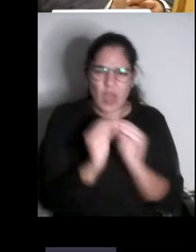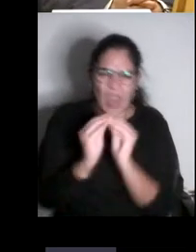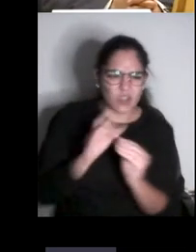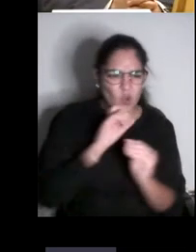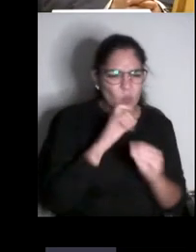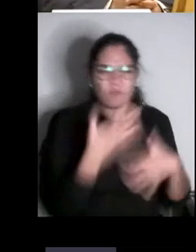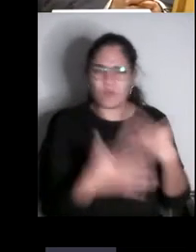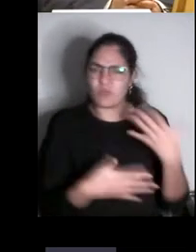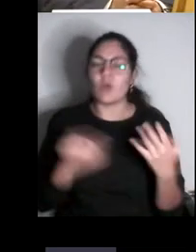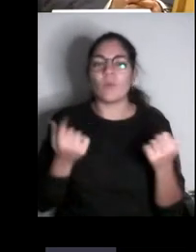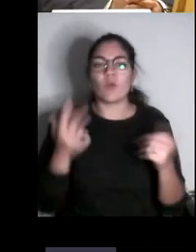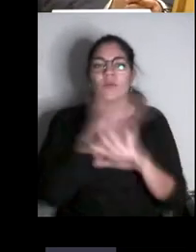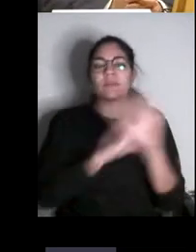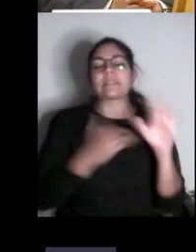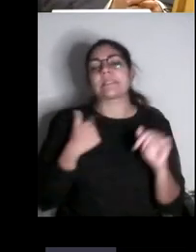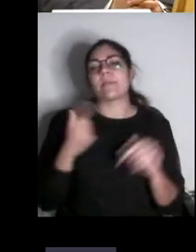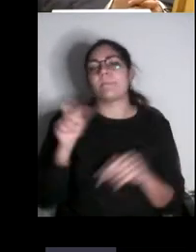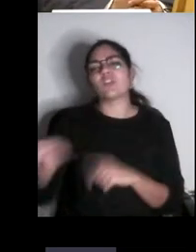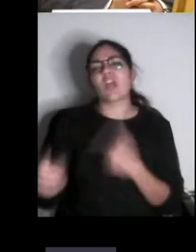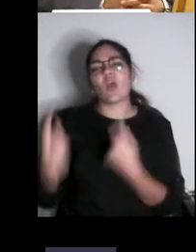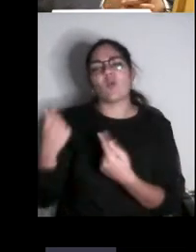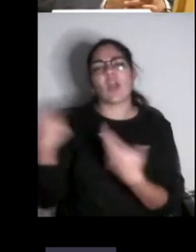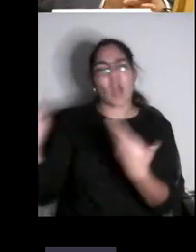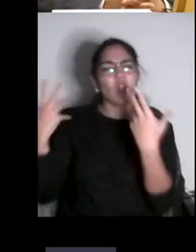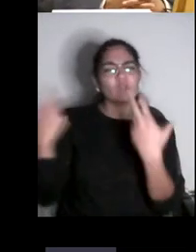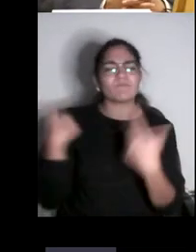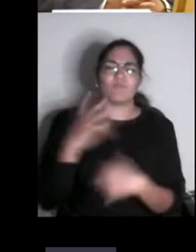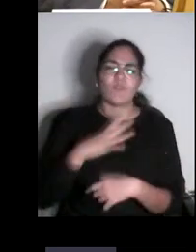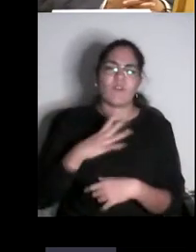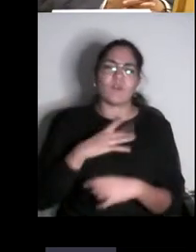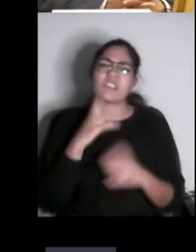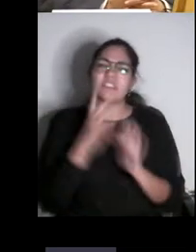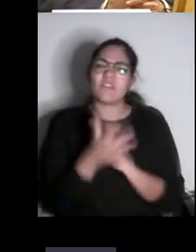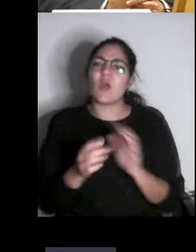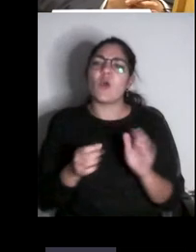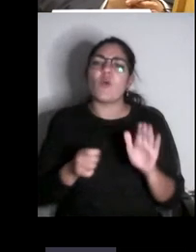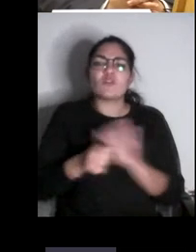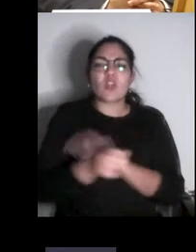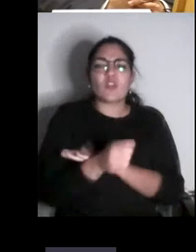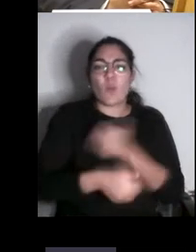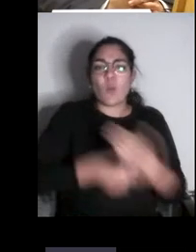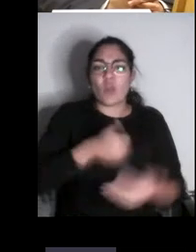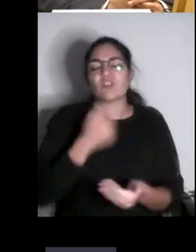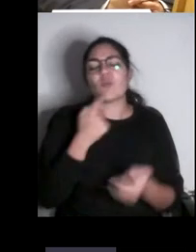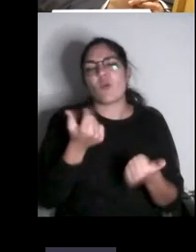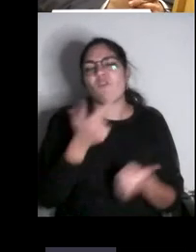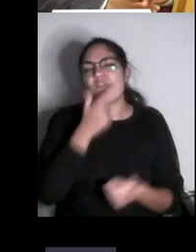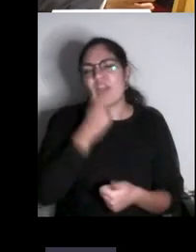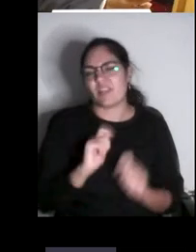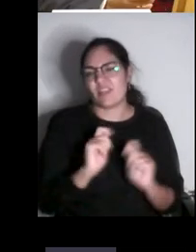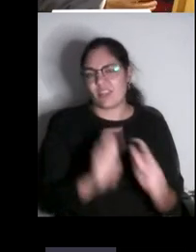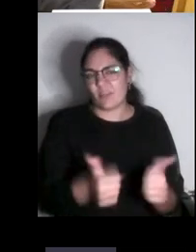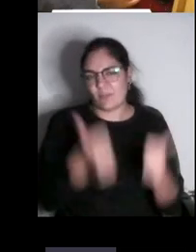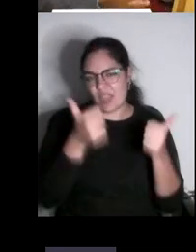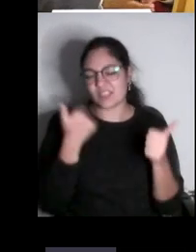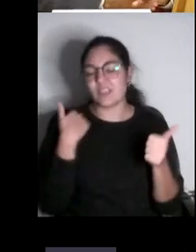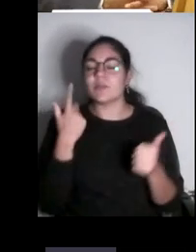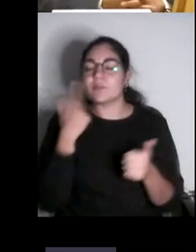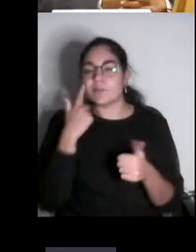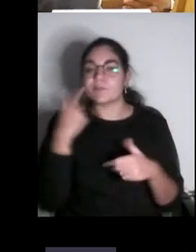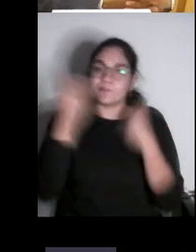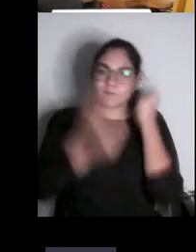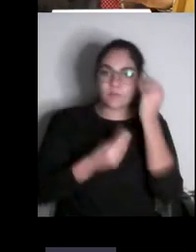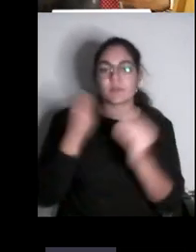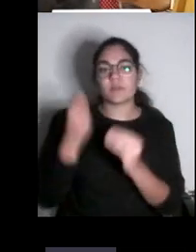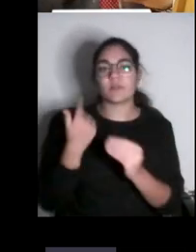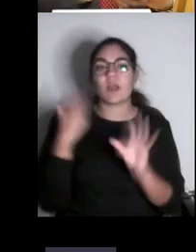se simplificara ese procedimiento por los ítems, sobre todo la parte más relacionada con aquellos ejemplos en los que tienes que explicar